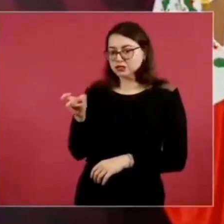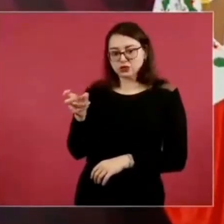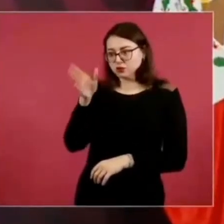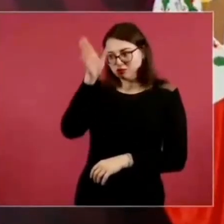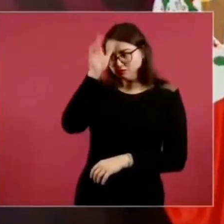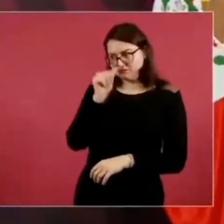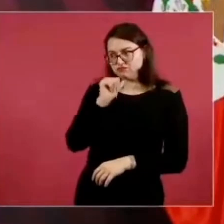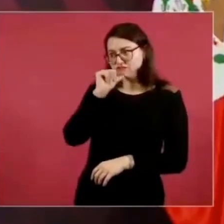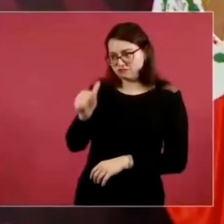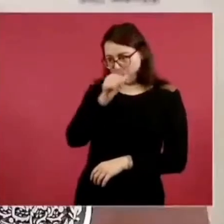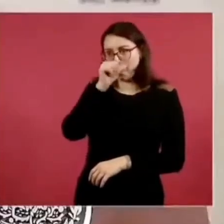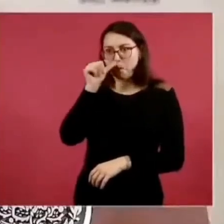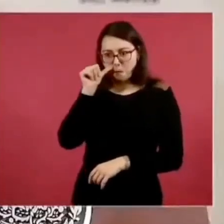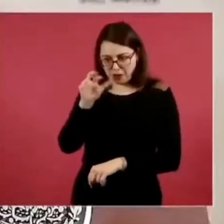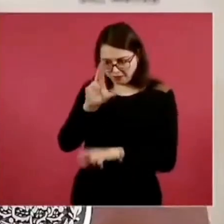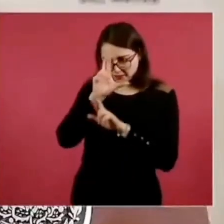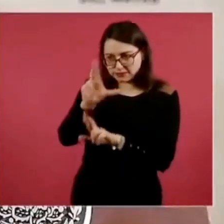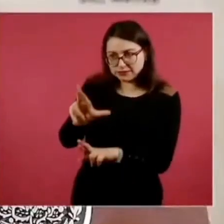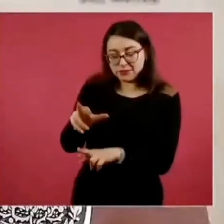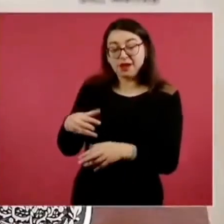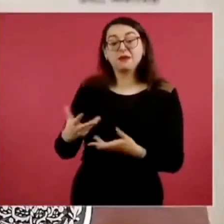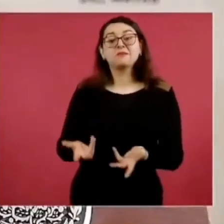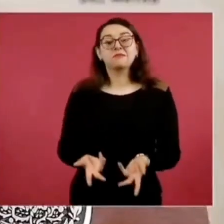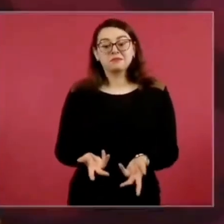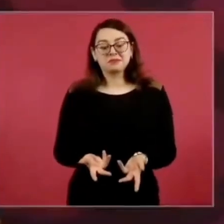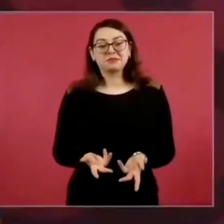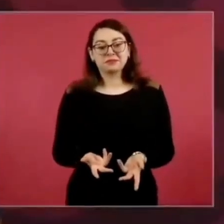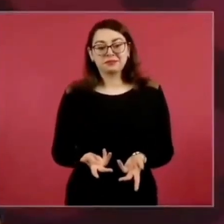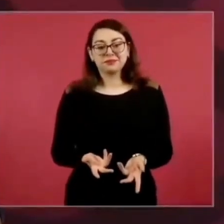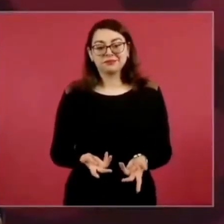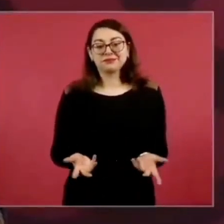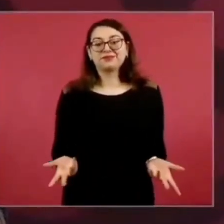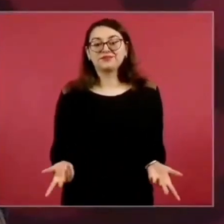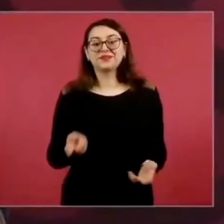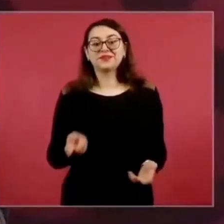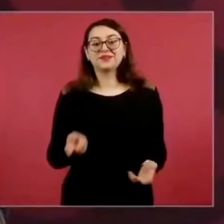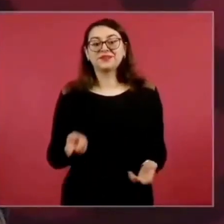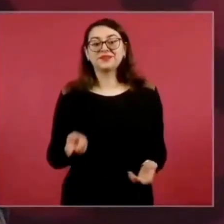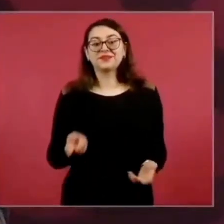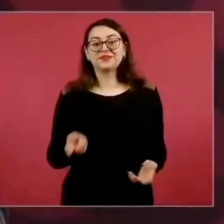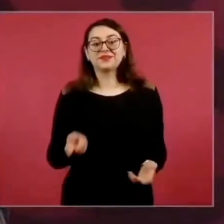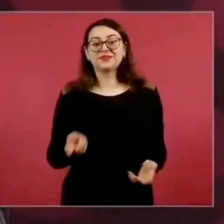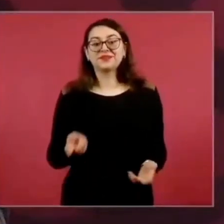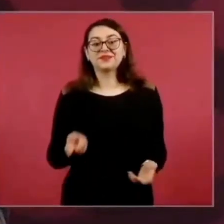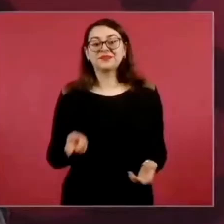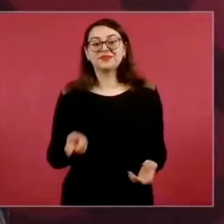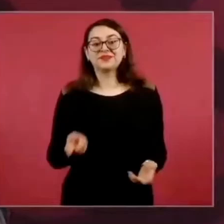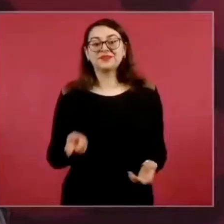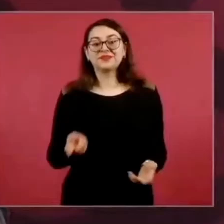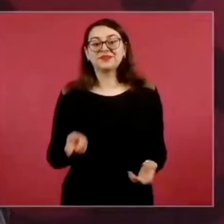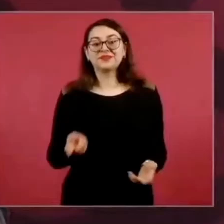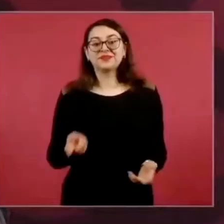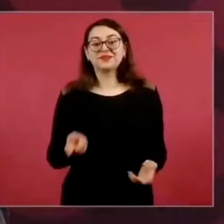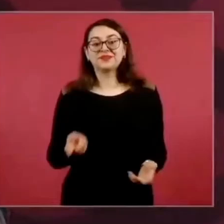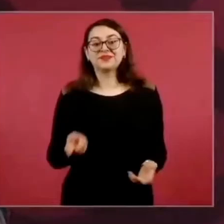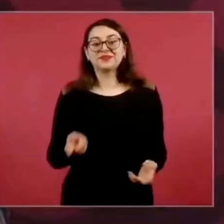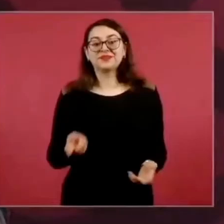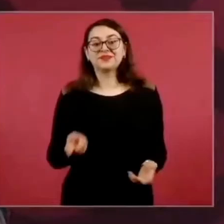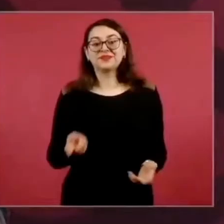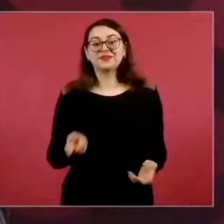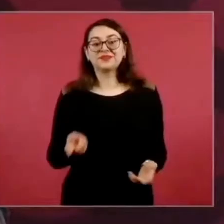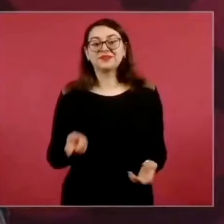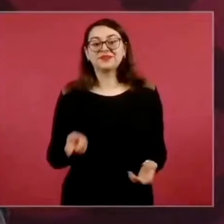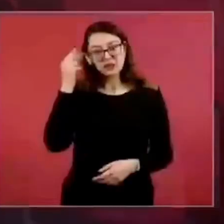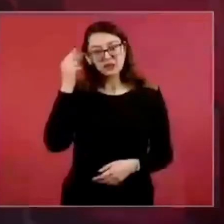y ojalá y se siga recordando, se decía, habrán muchos Abranes, no habrán.